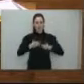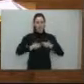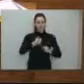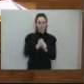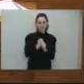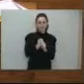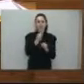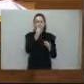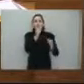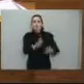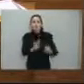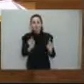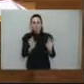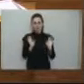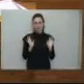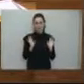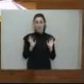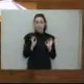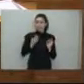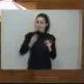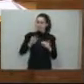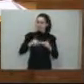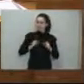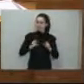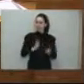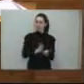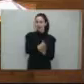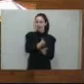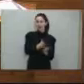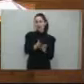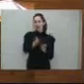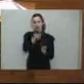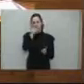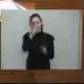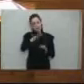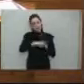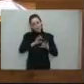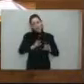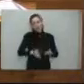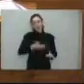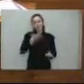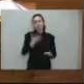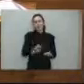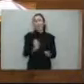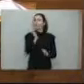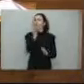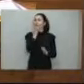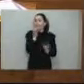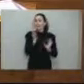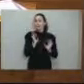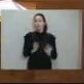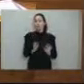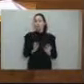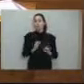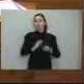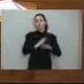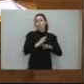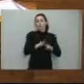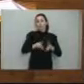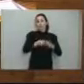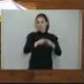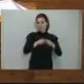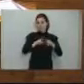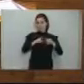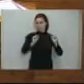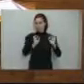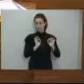Nunca sustituirlos, pero sí cauces lo suficientemente interesantes para que se puedan, por ejemplo, en 2 astilleros asturianos,